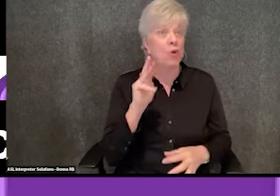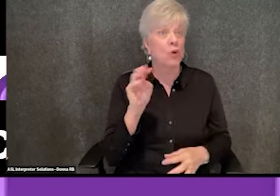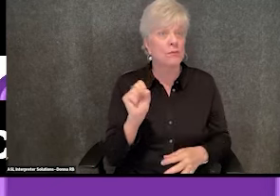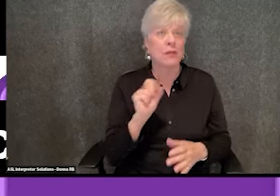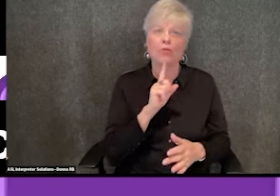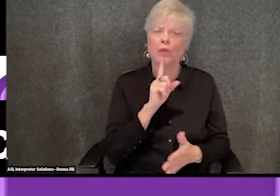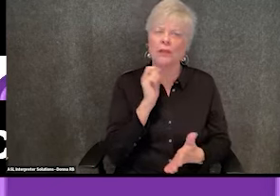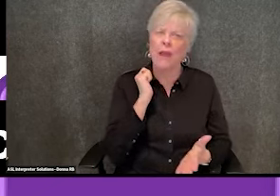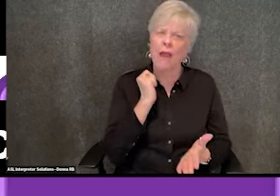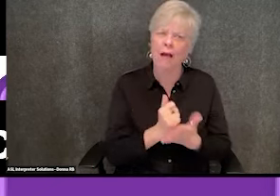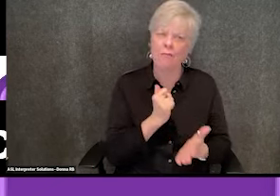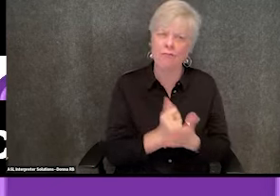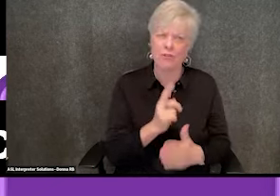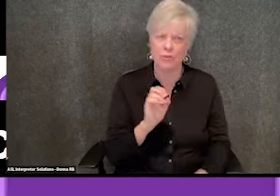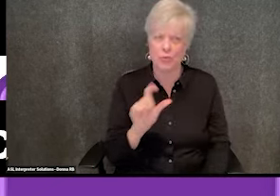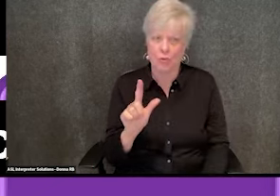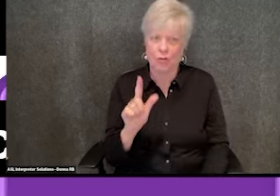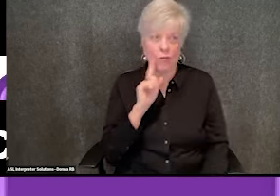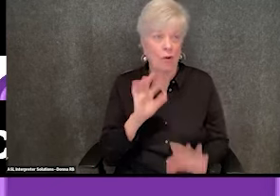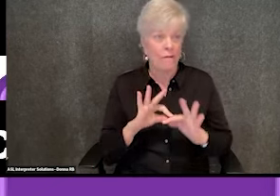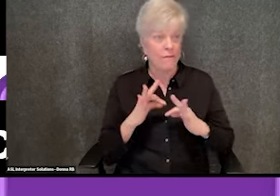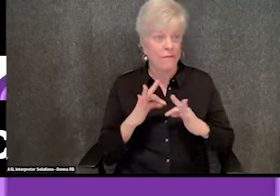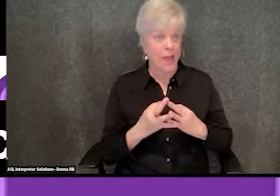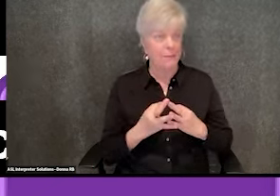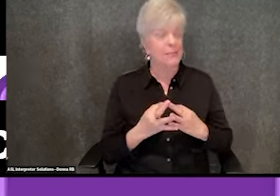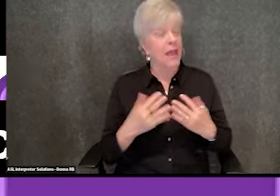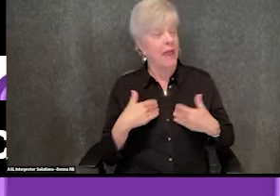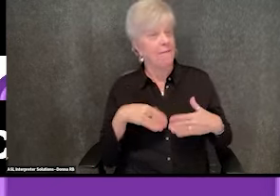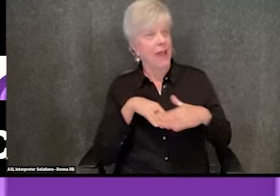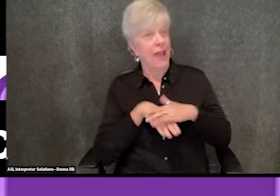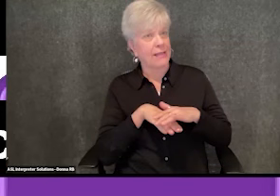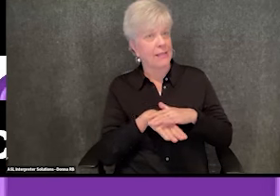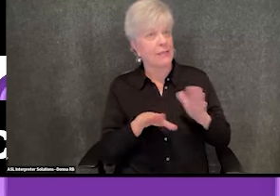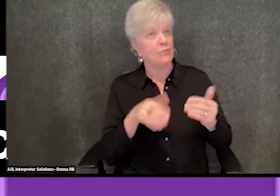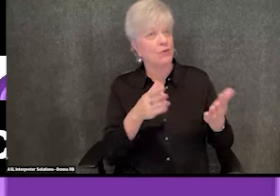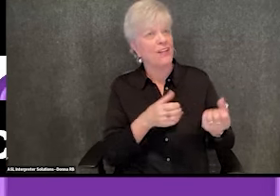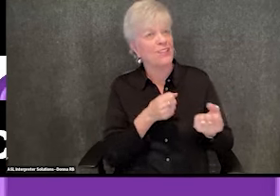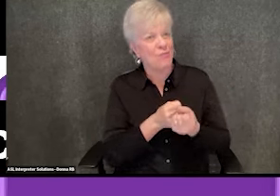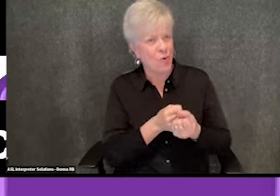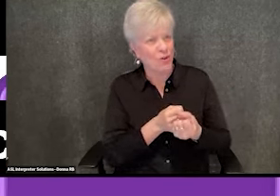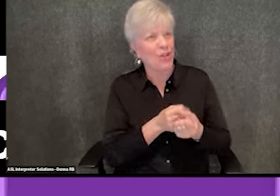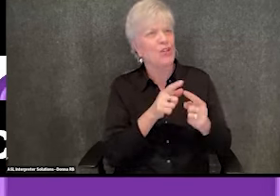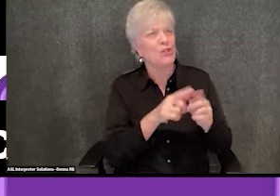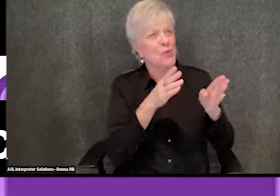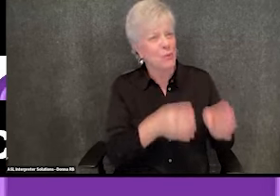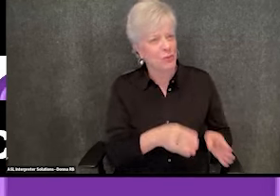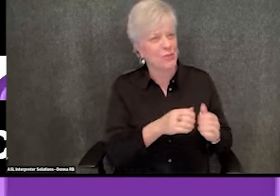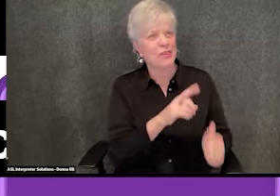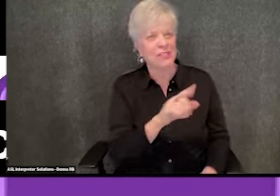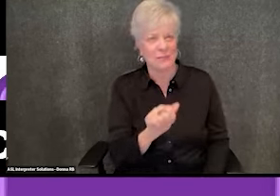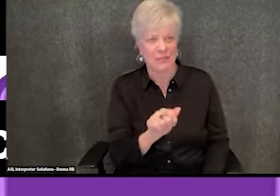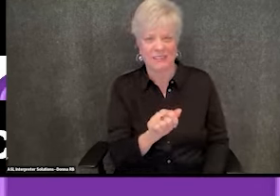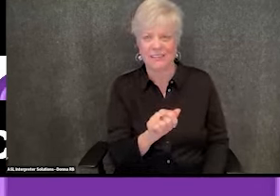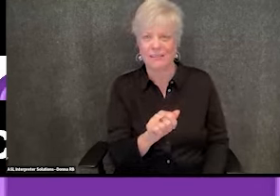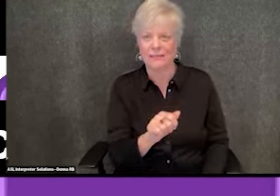el papeleo, o sea, las formas de autorización pueden ser una herramienta muy útil para las familias